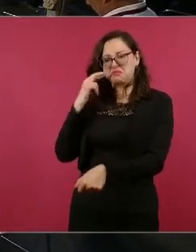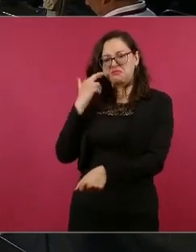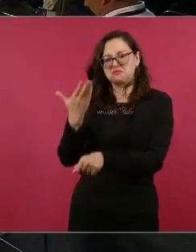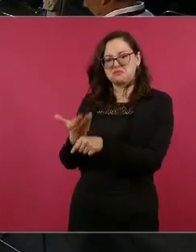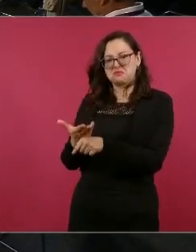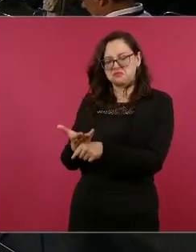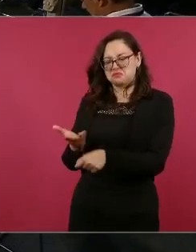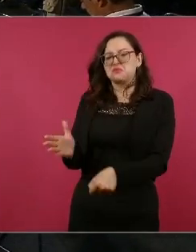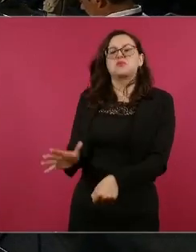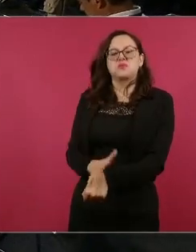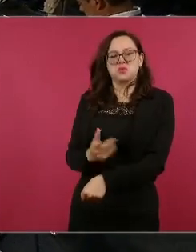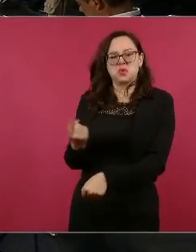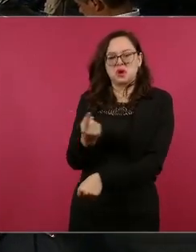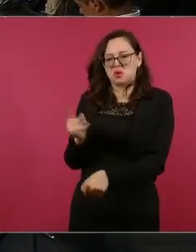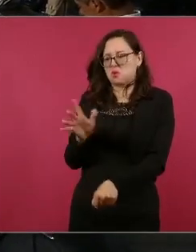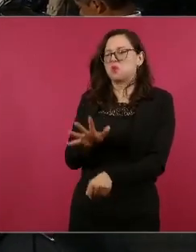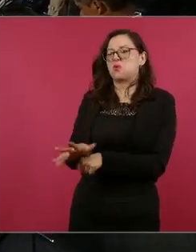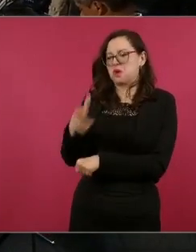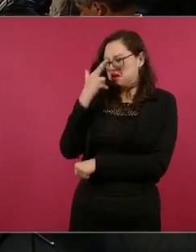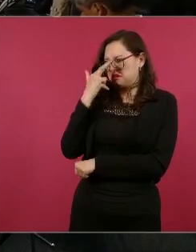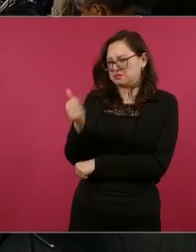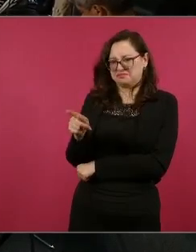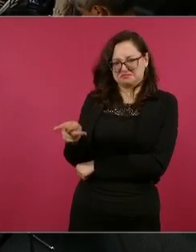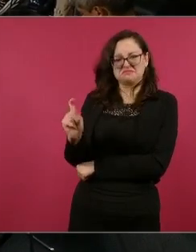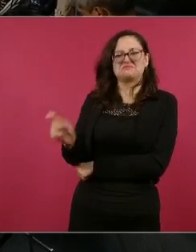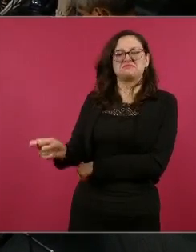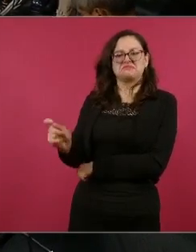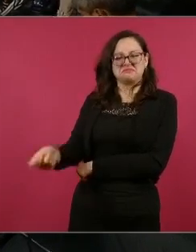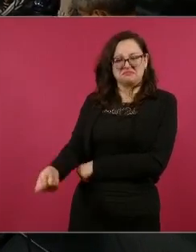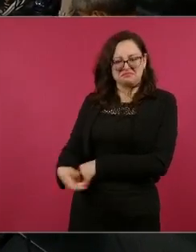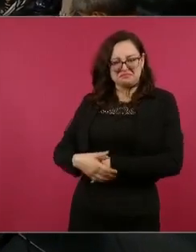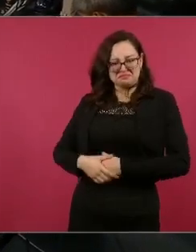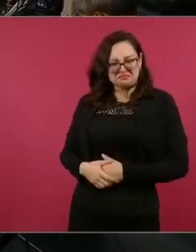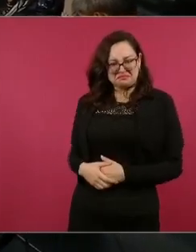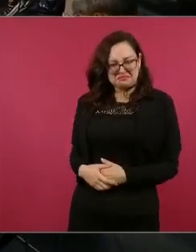para ocuparse de esta empresa.